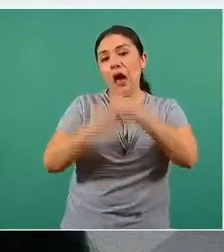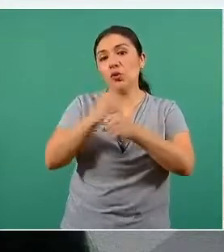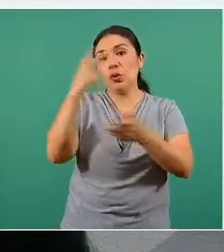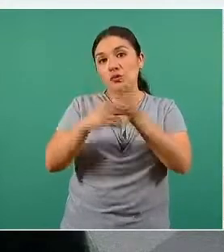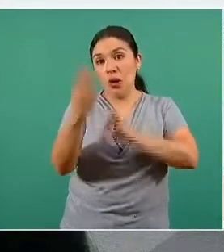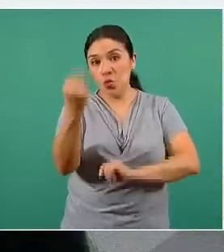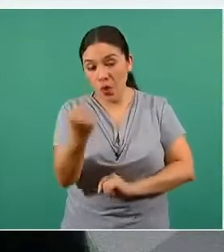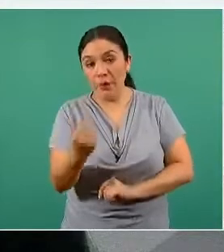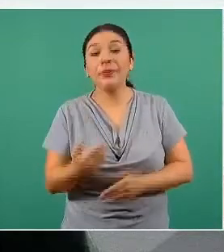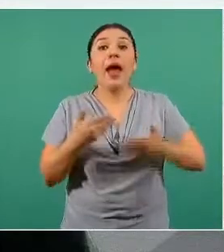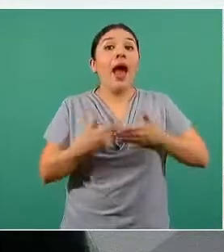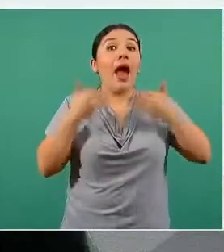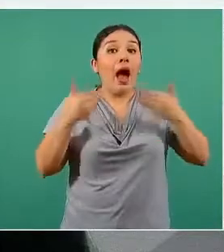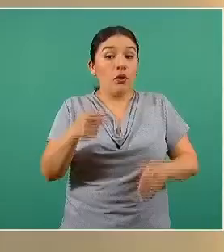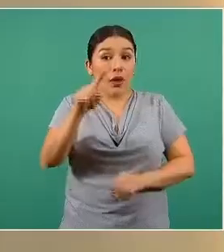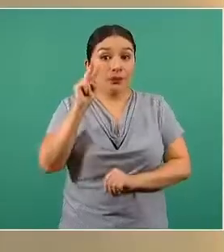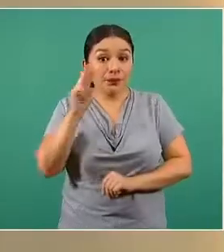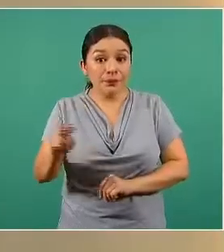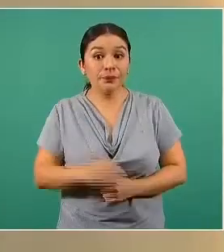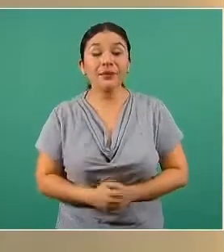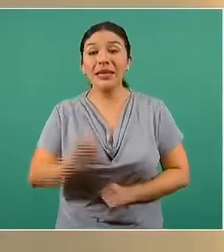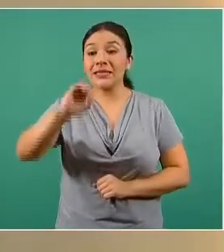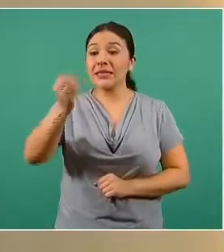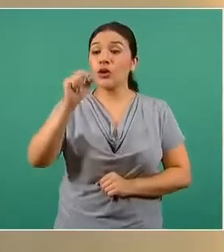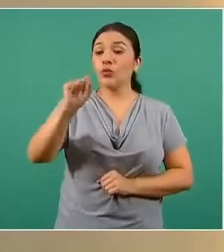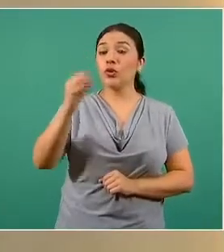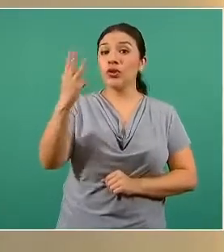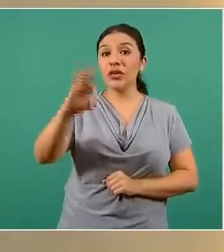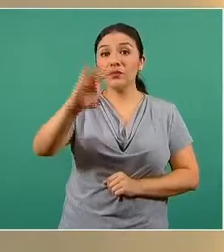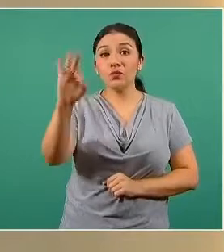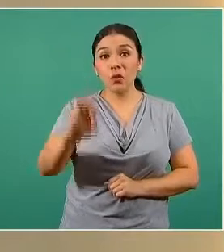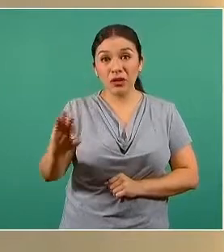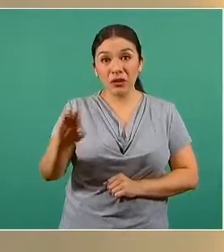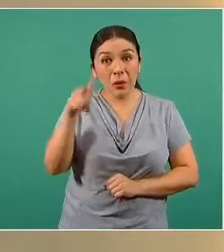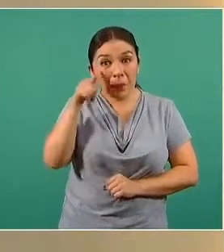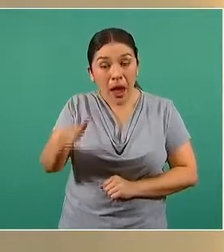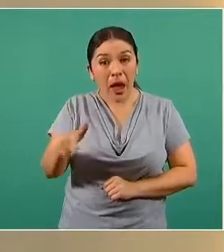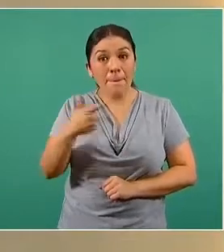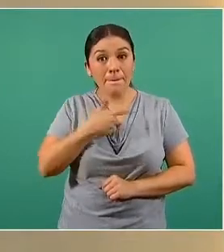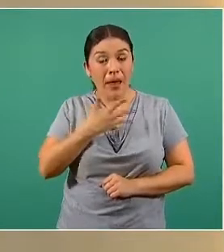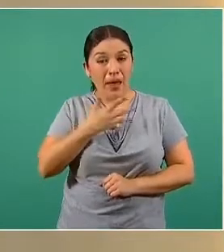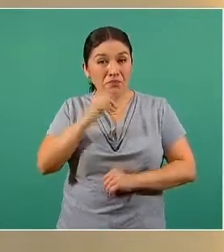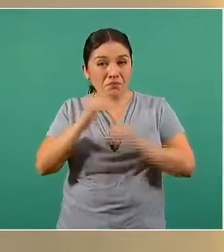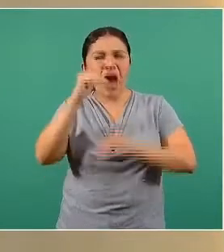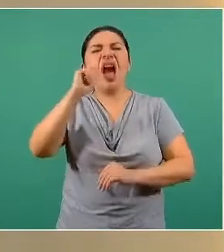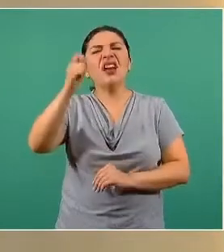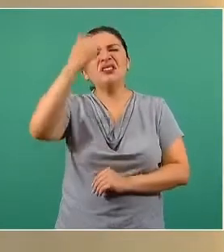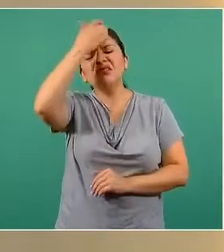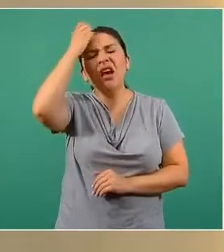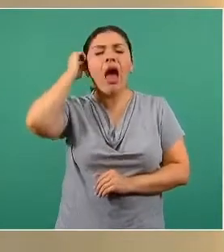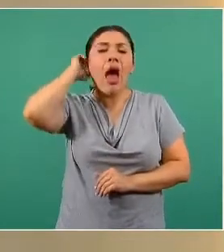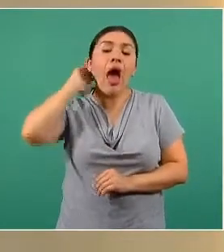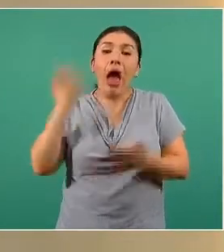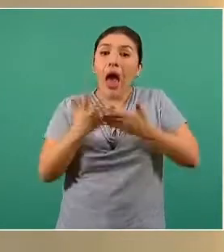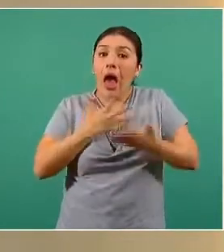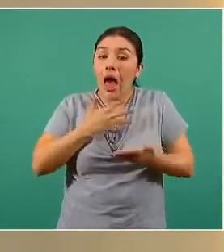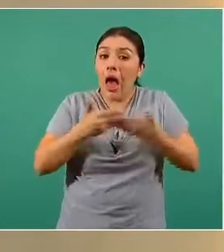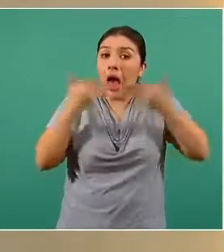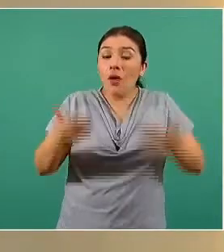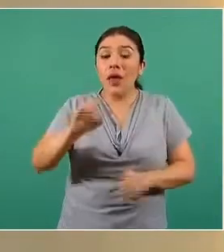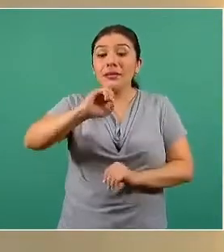años. Actualmente, este 0.3% de incremento lo que representa es que ahora es